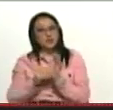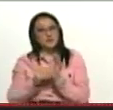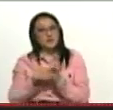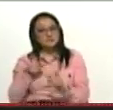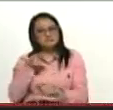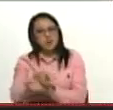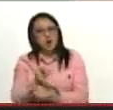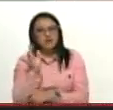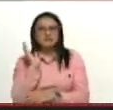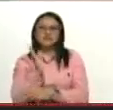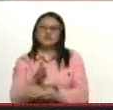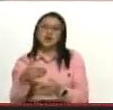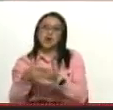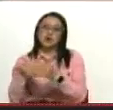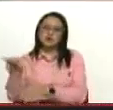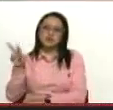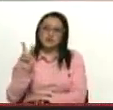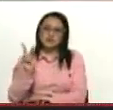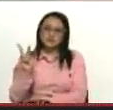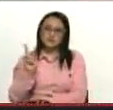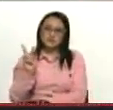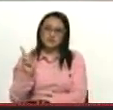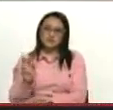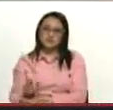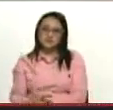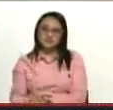las sanciones a Venezuela